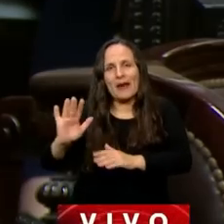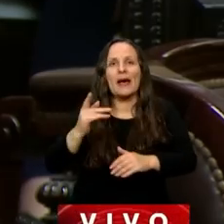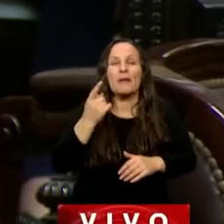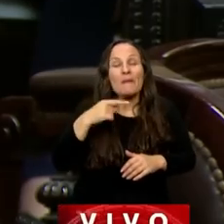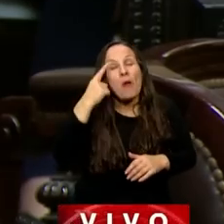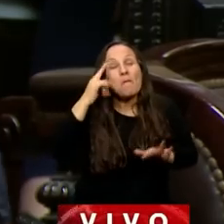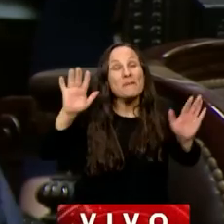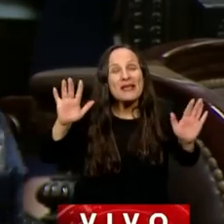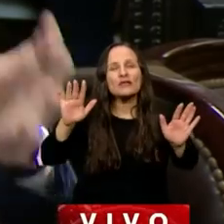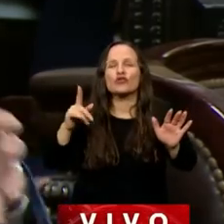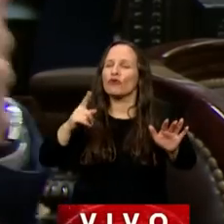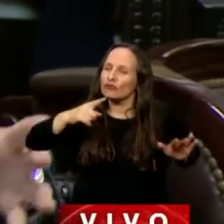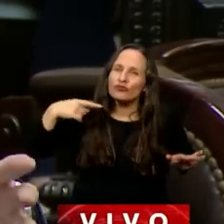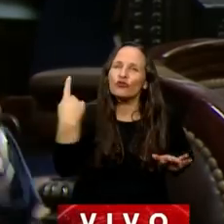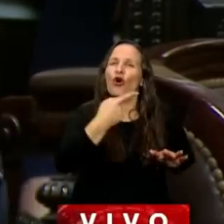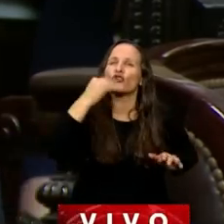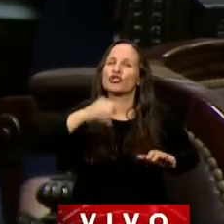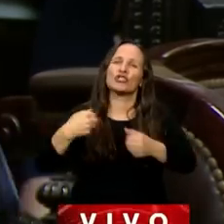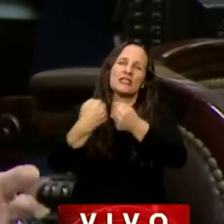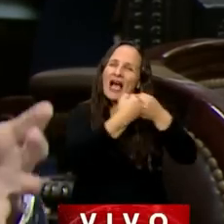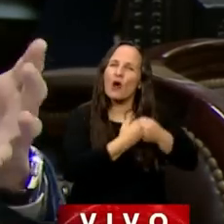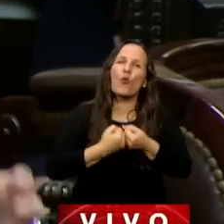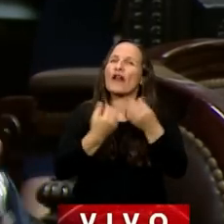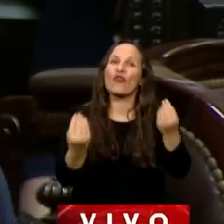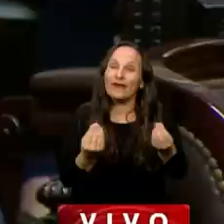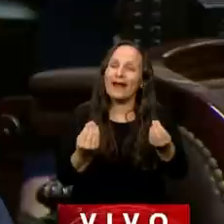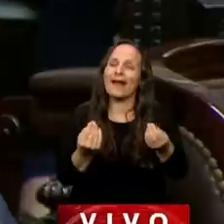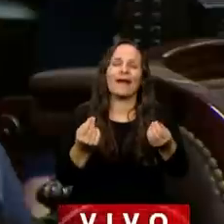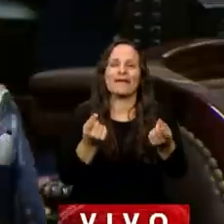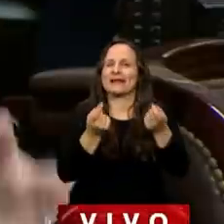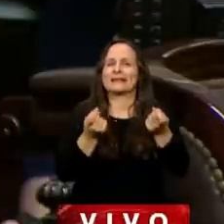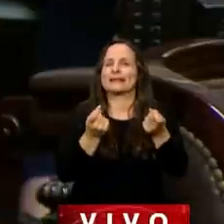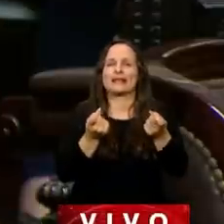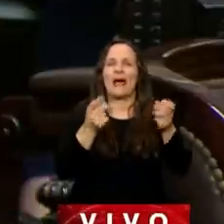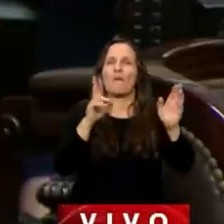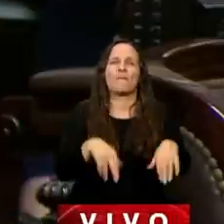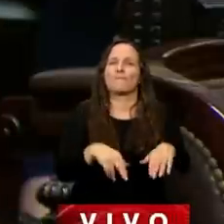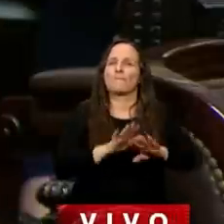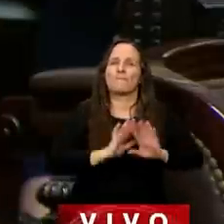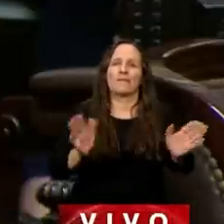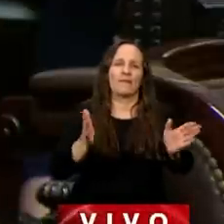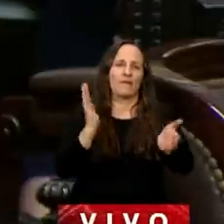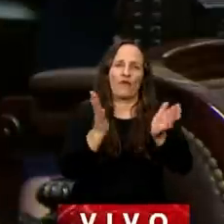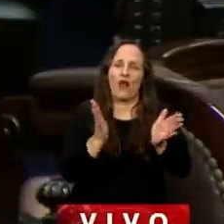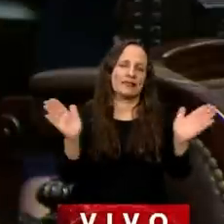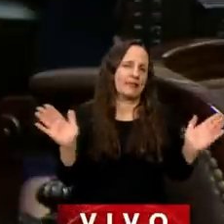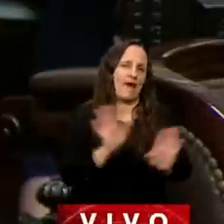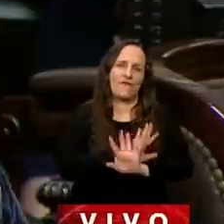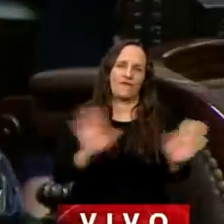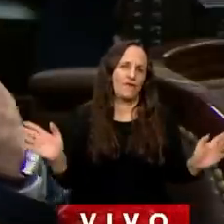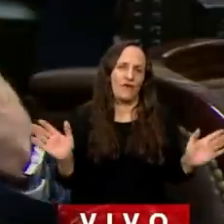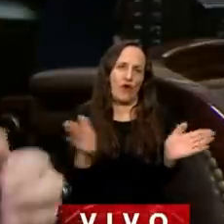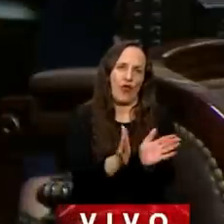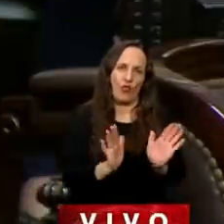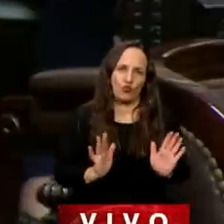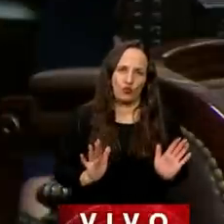mínimo. Todos compartimos la vocación de tener un programa, una herramienta para reducir la violencia y para a